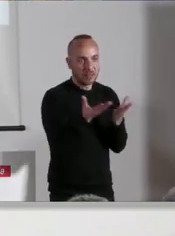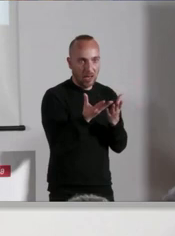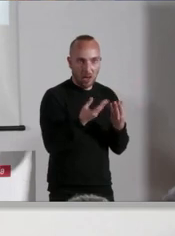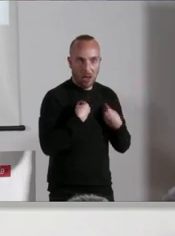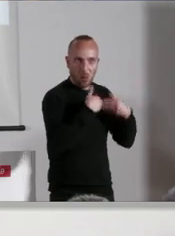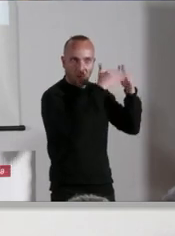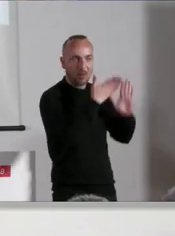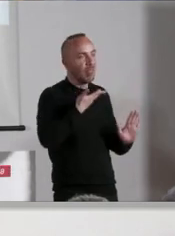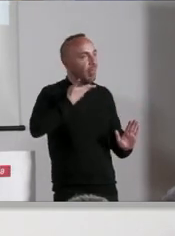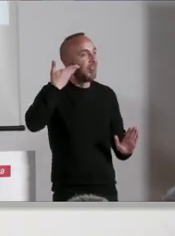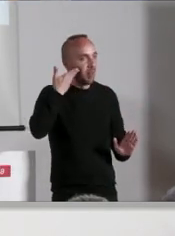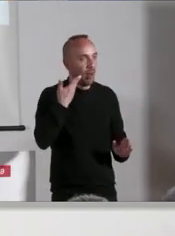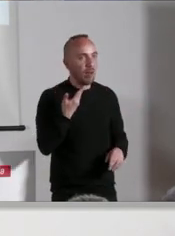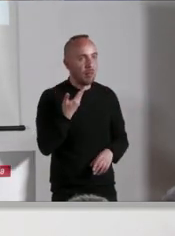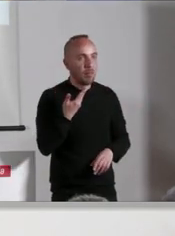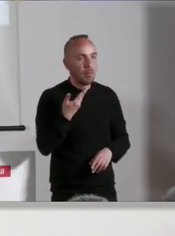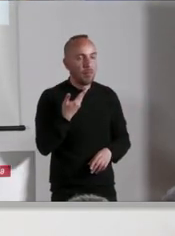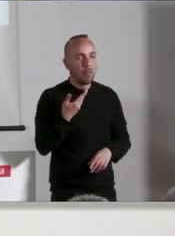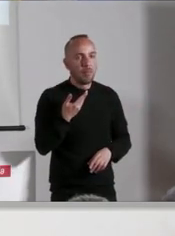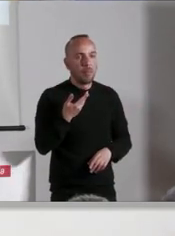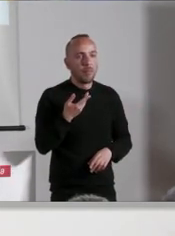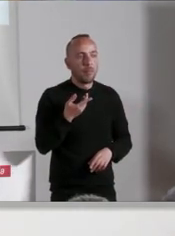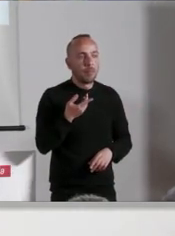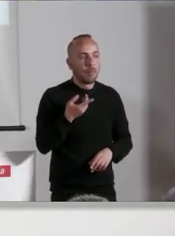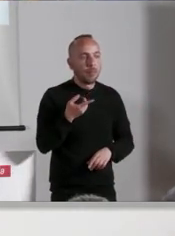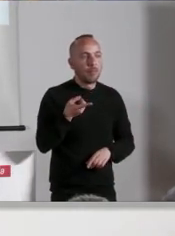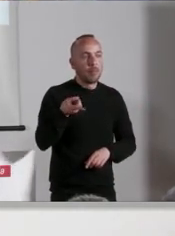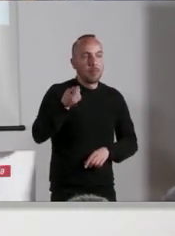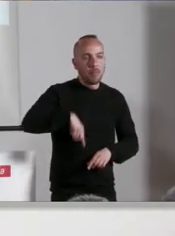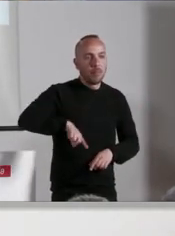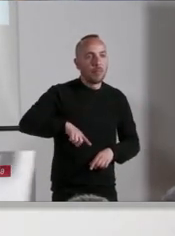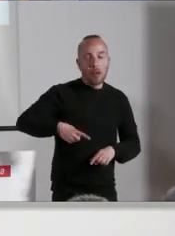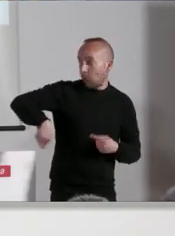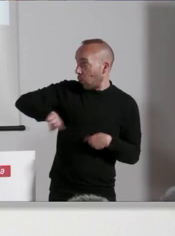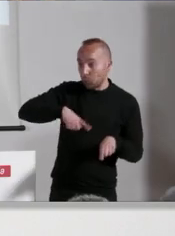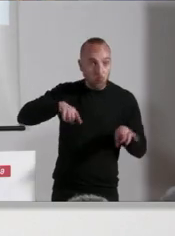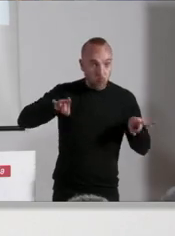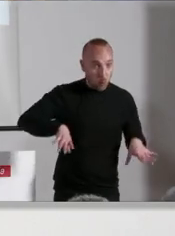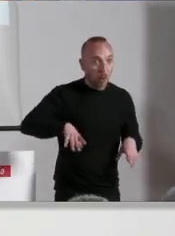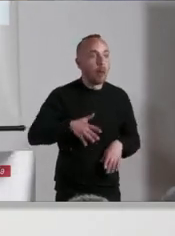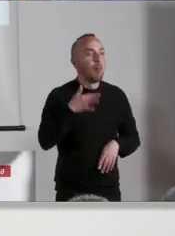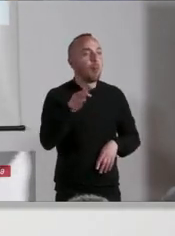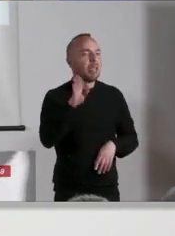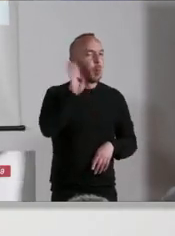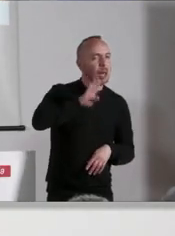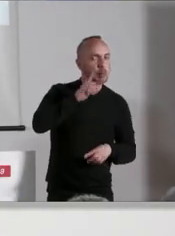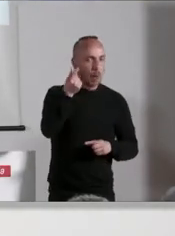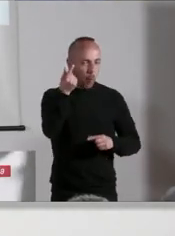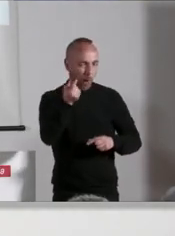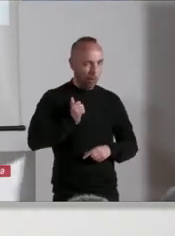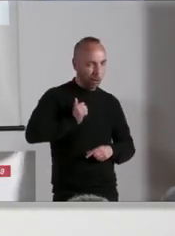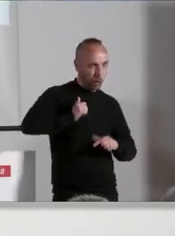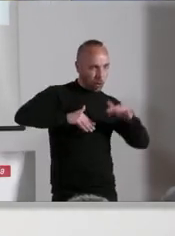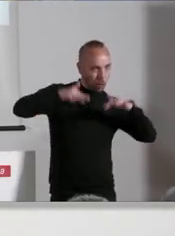aquí, creo, y que además rompa con este círculo que ya se ha comentado antes, ¿no?, de especulación inmobiliaria, que además tantas